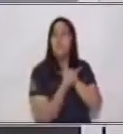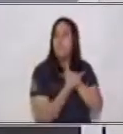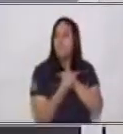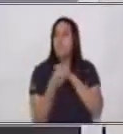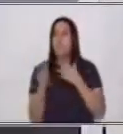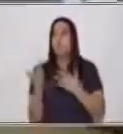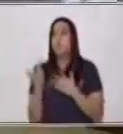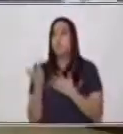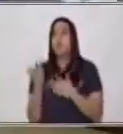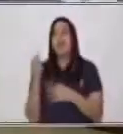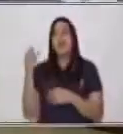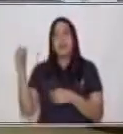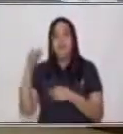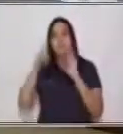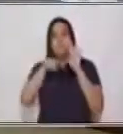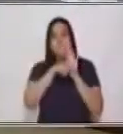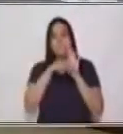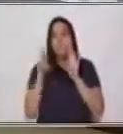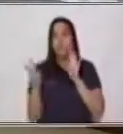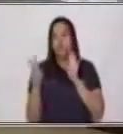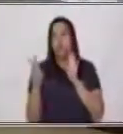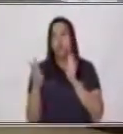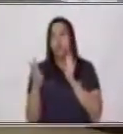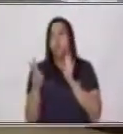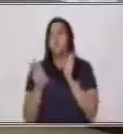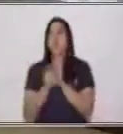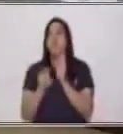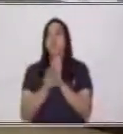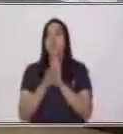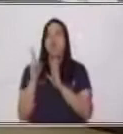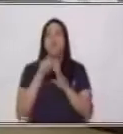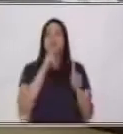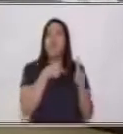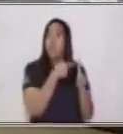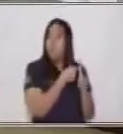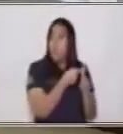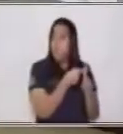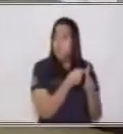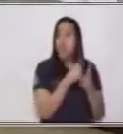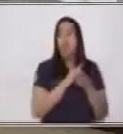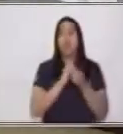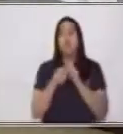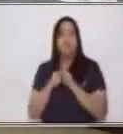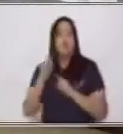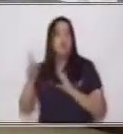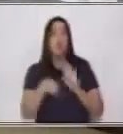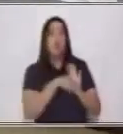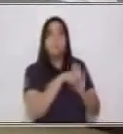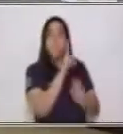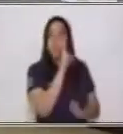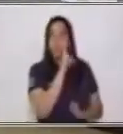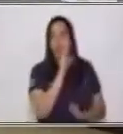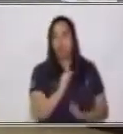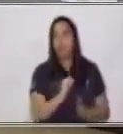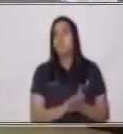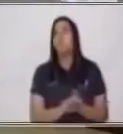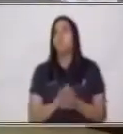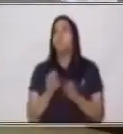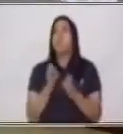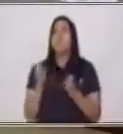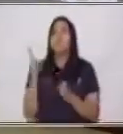transformar renglones. Cambiarlos de posición. Renglón 3 va a